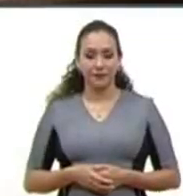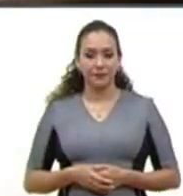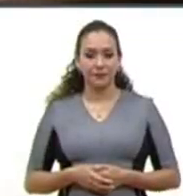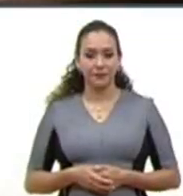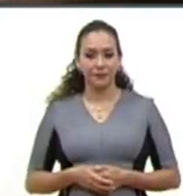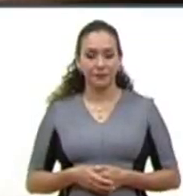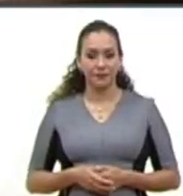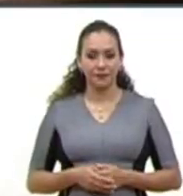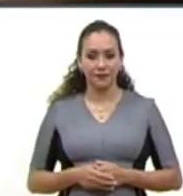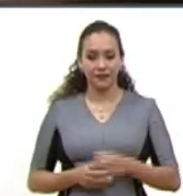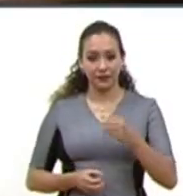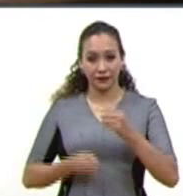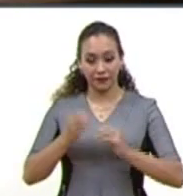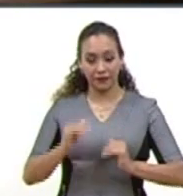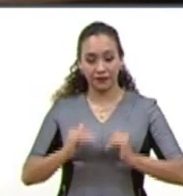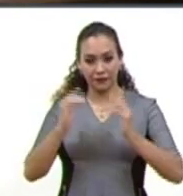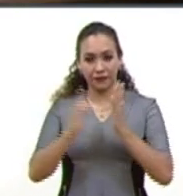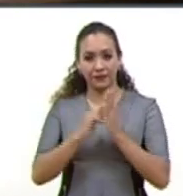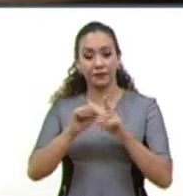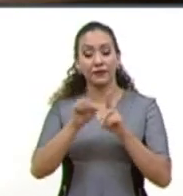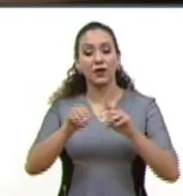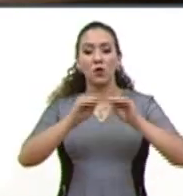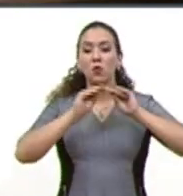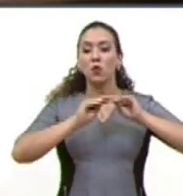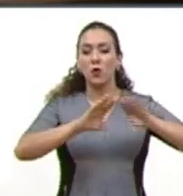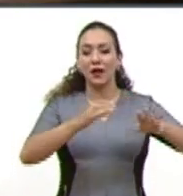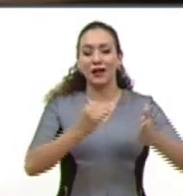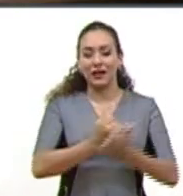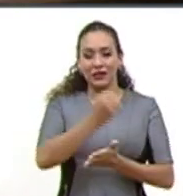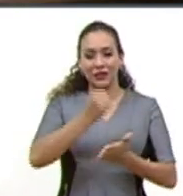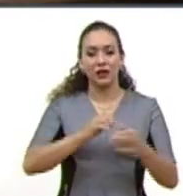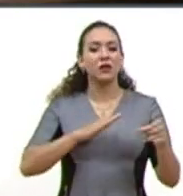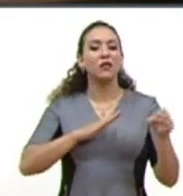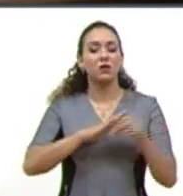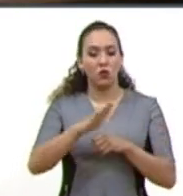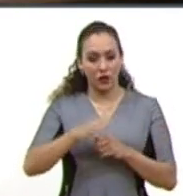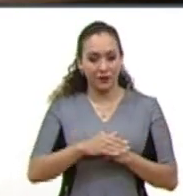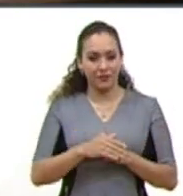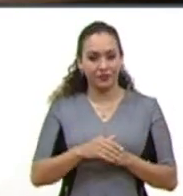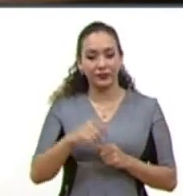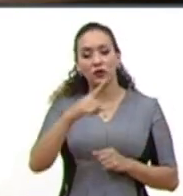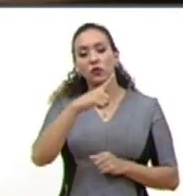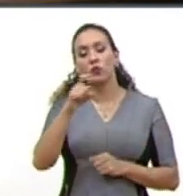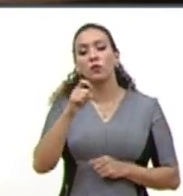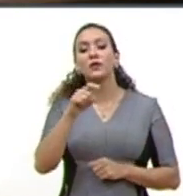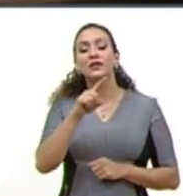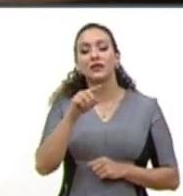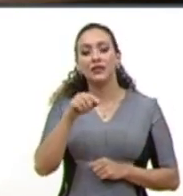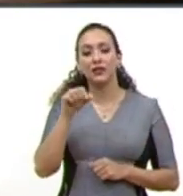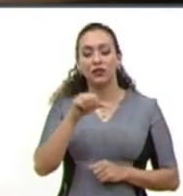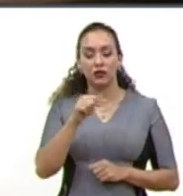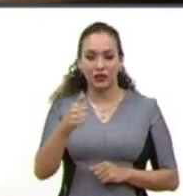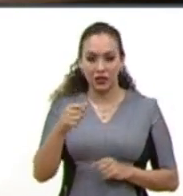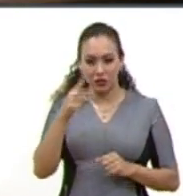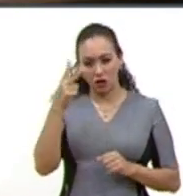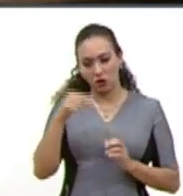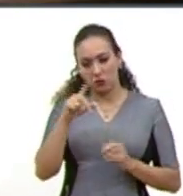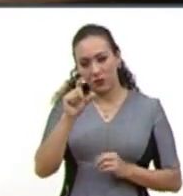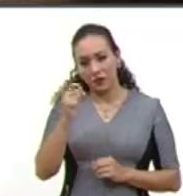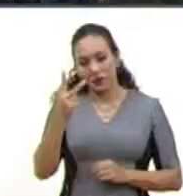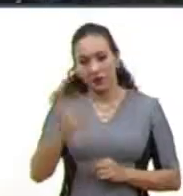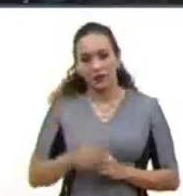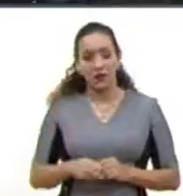La Suprema Corte publicó la sentencia del Pleno en la acción de inconstitucionalidad 106-2021 y su